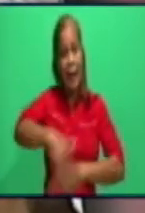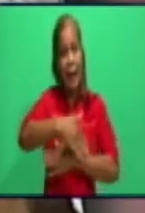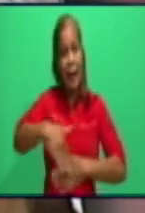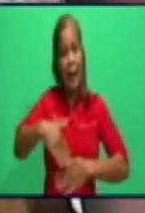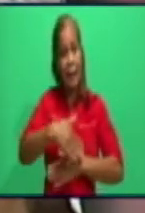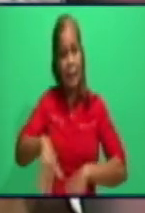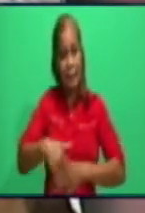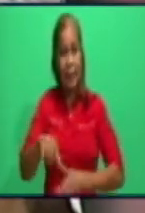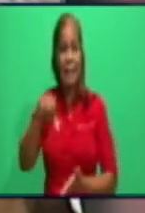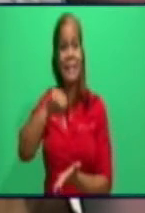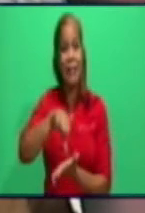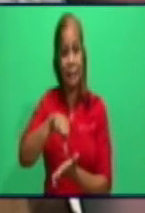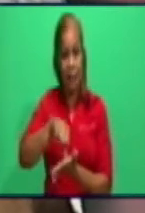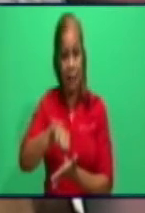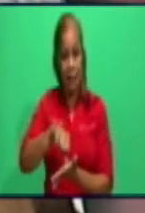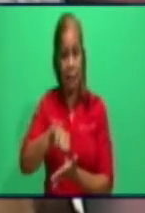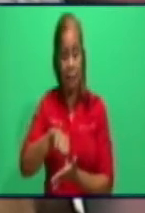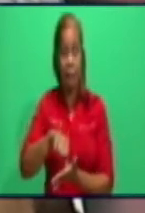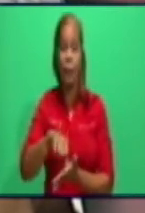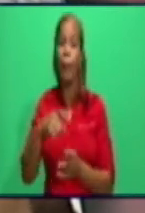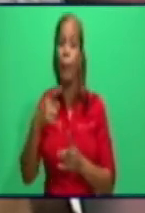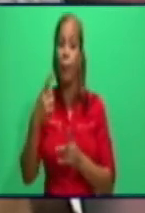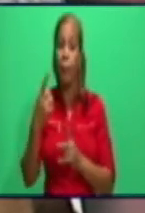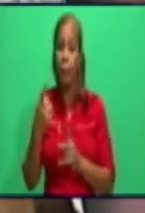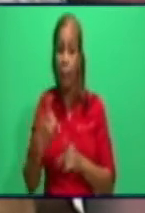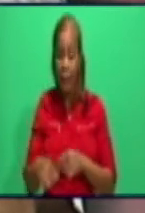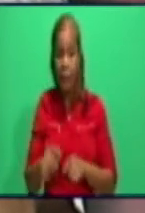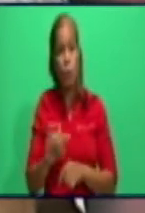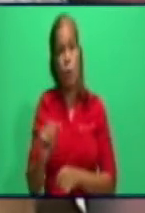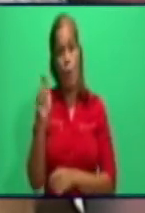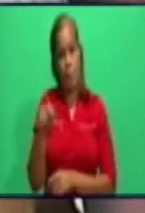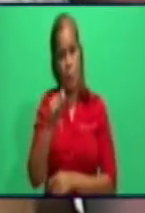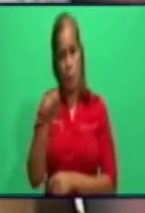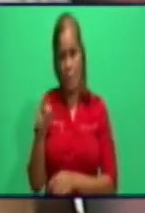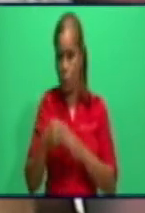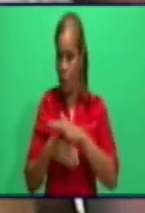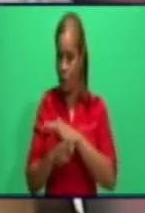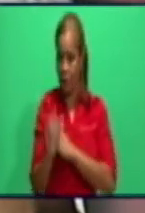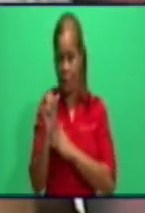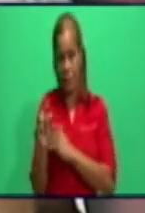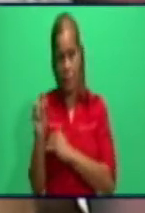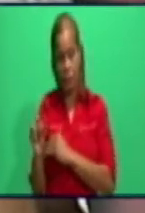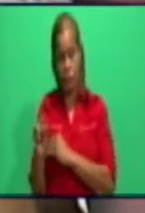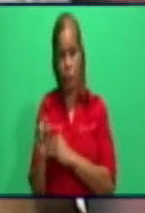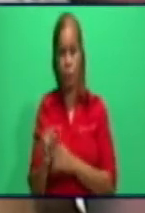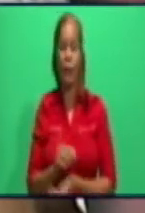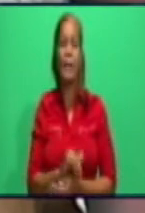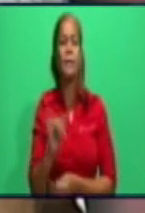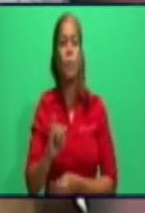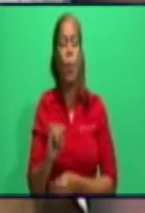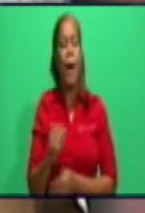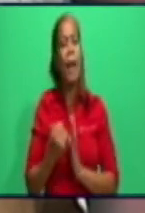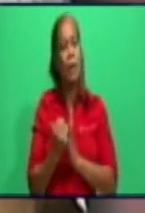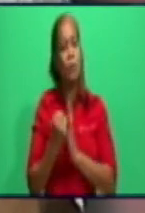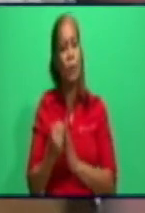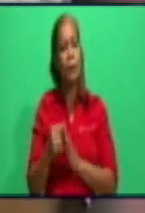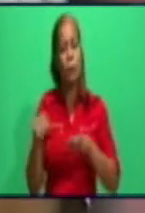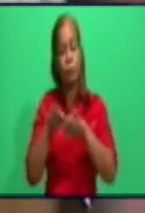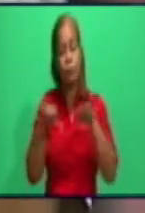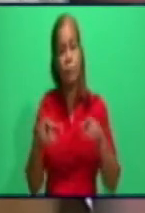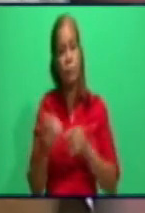de Cuba. Por supuesto, limitando su entrada. Tenemos la obligación de liberar la mayor cantidad de camas posible